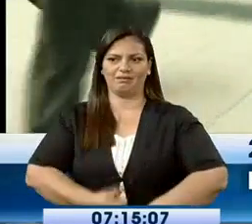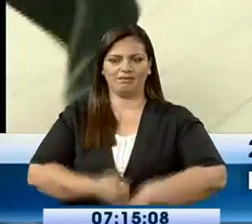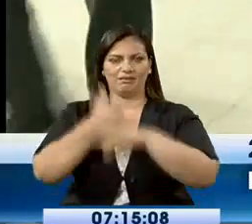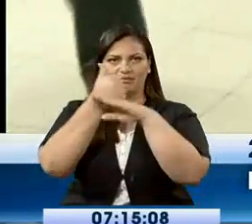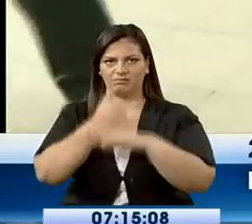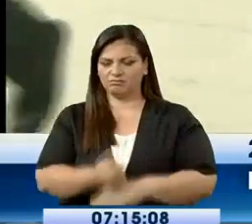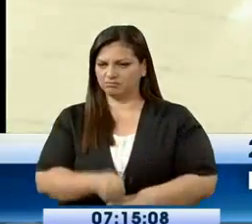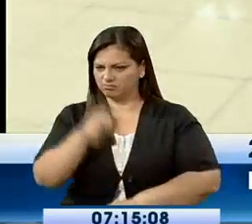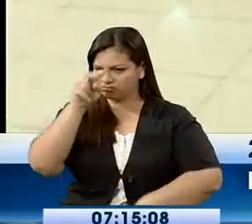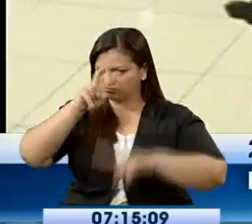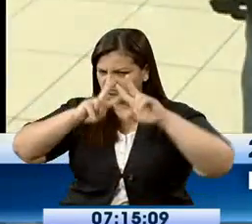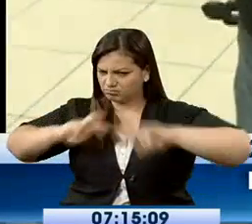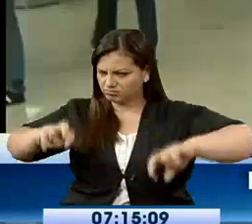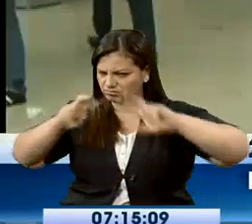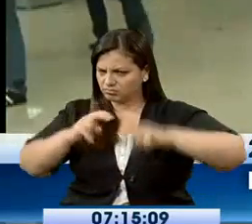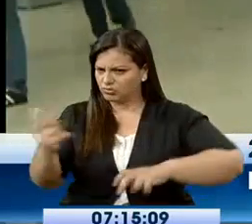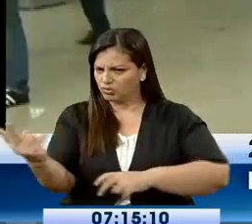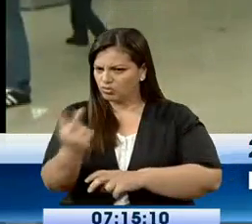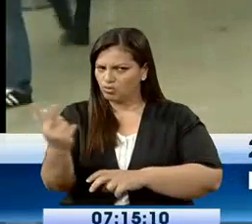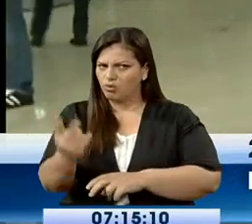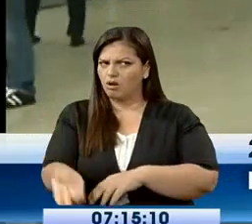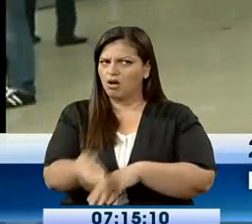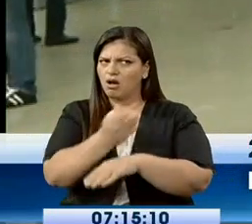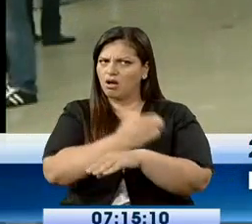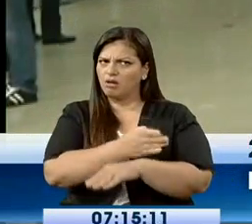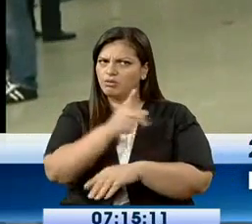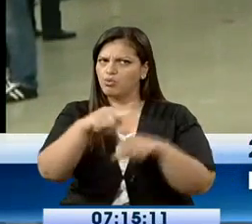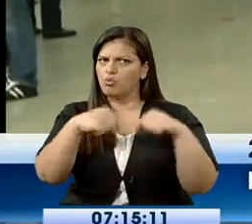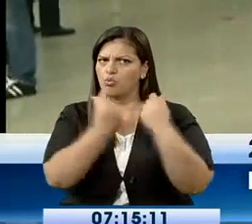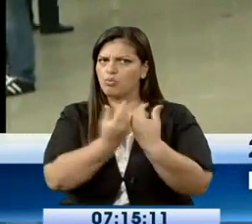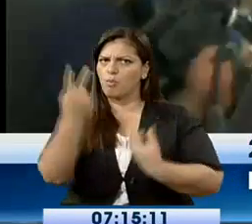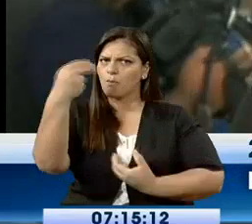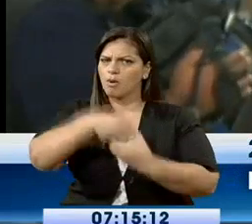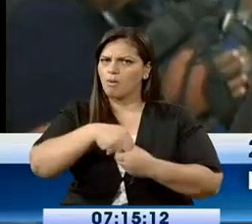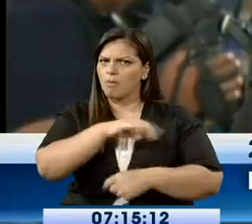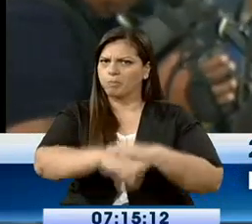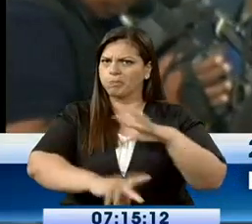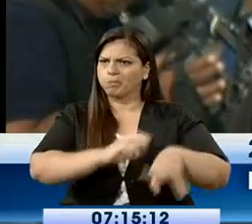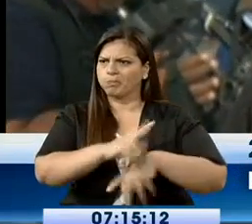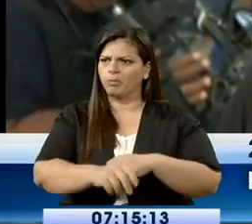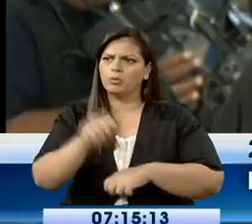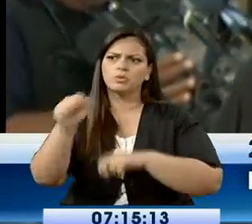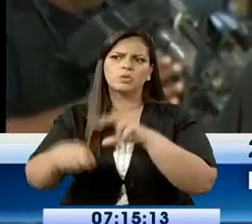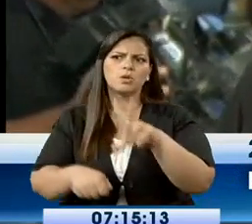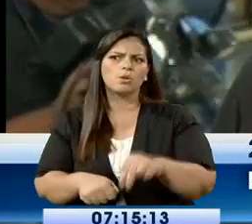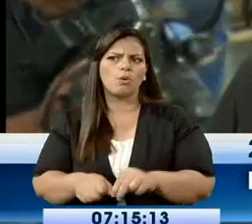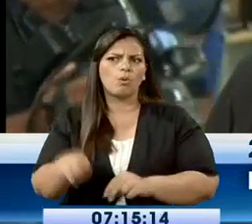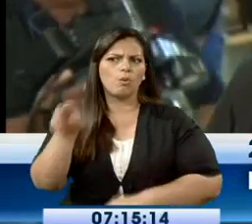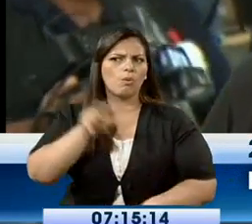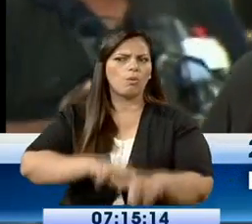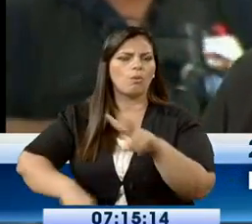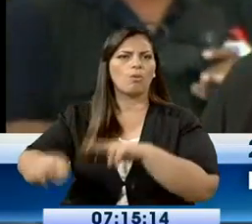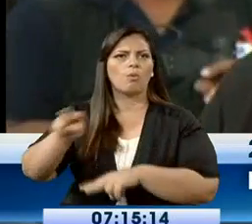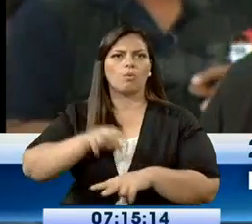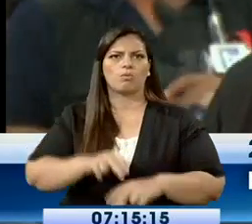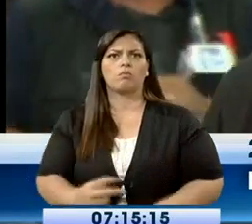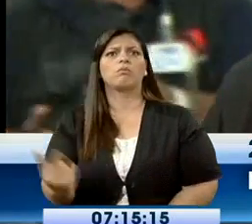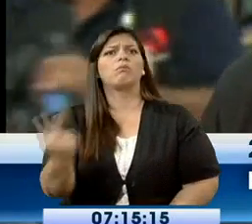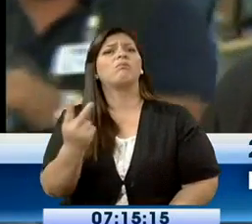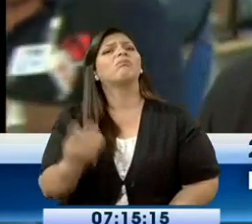los sujetos tendrían conexiones con otras organizaciones delictivas. Son dos ciudadanos los cuales ya tienen su